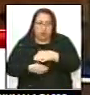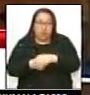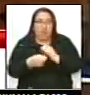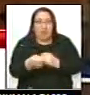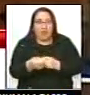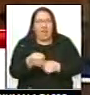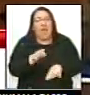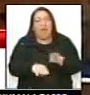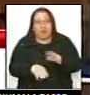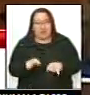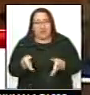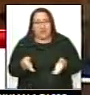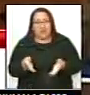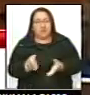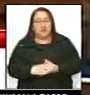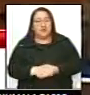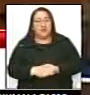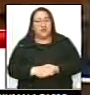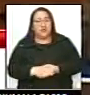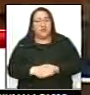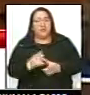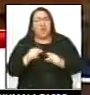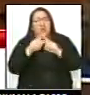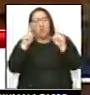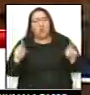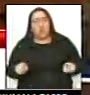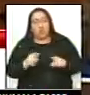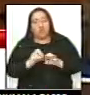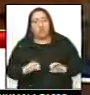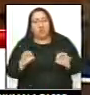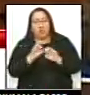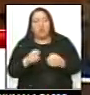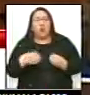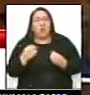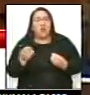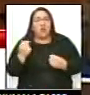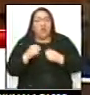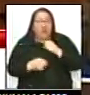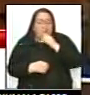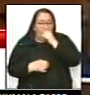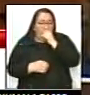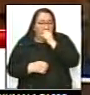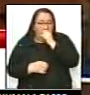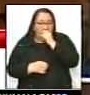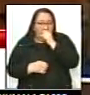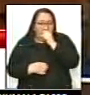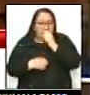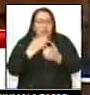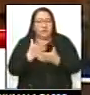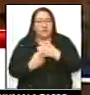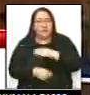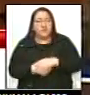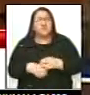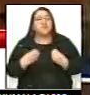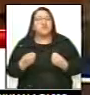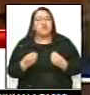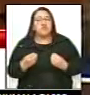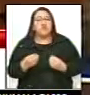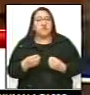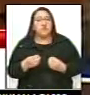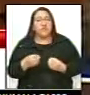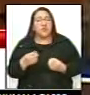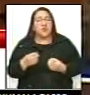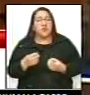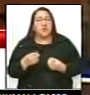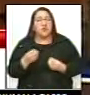vayamos con objetividad. Acá hay un cuadro muy interesante. ¿Por qué viene este problema de corrupción? ¿Qué ha sucedido? Nuestro Estado ha